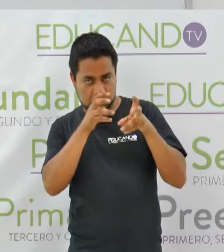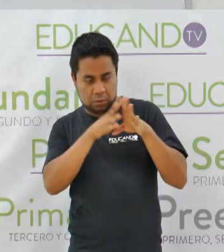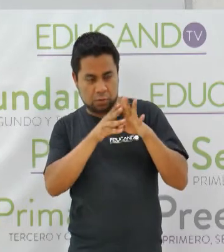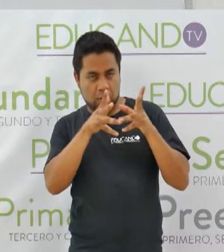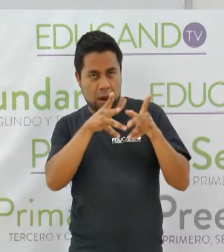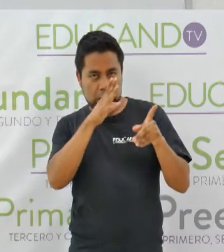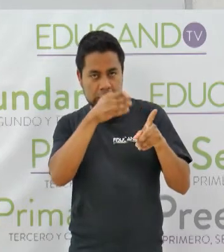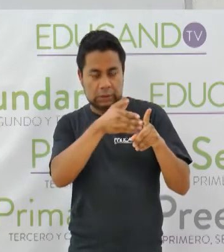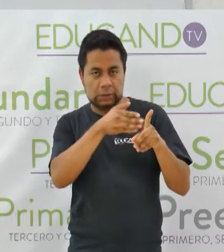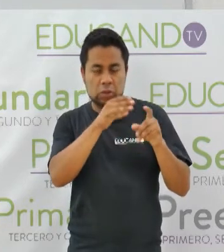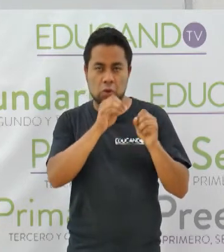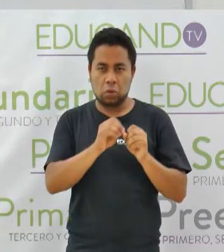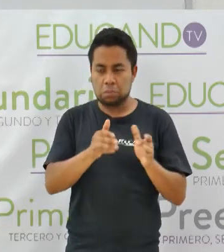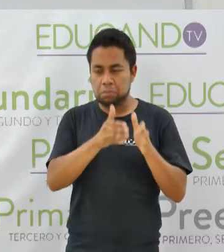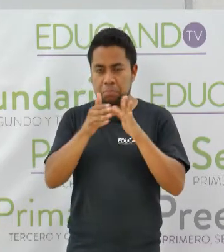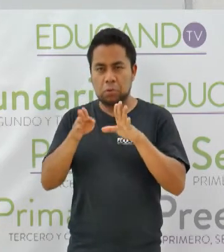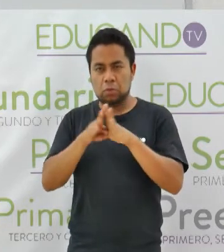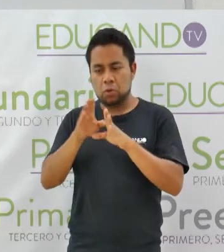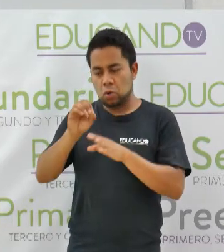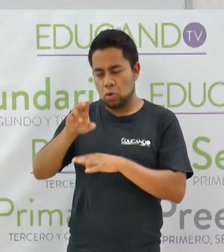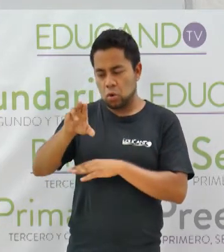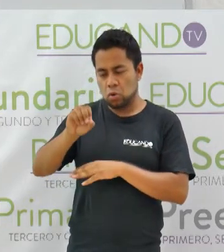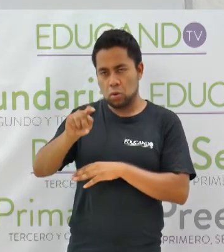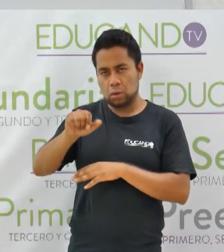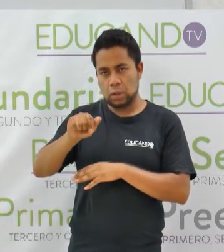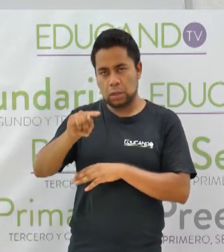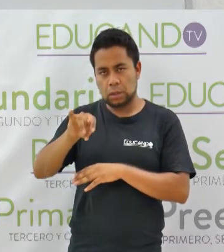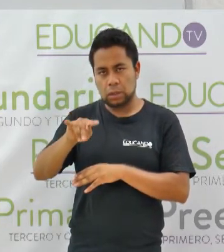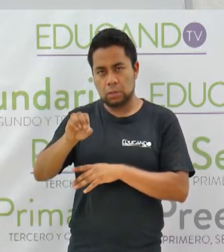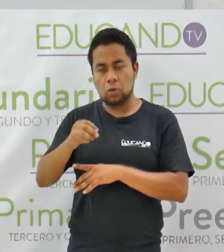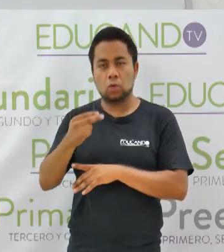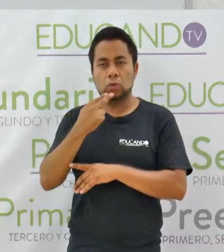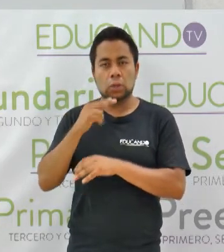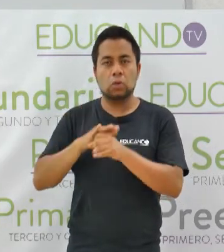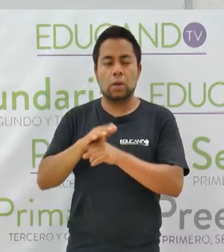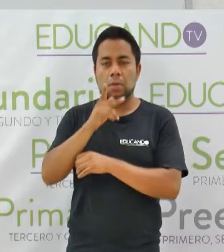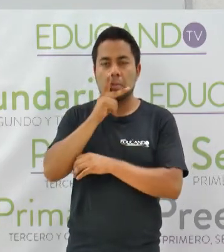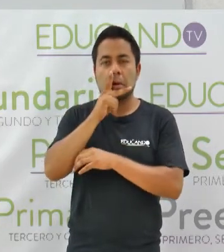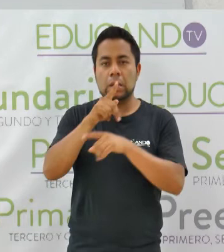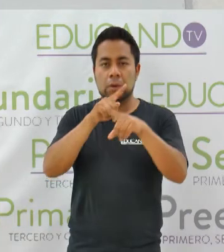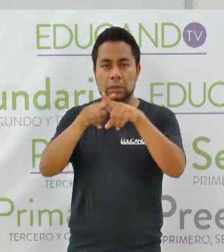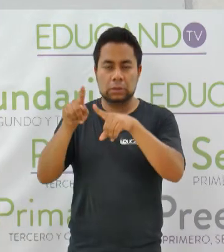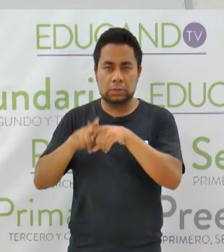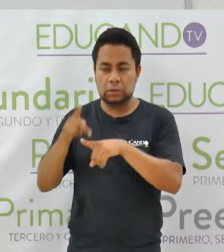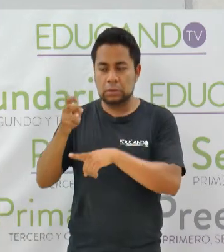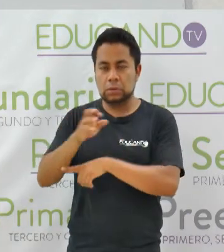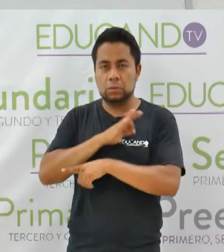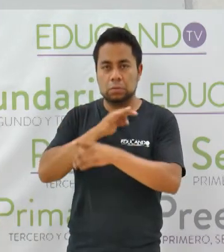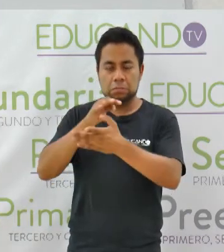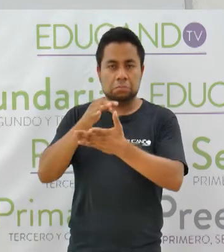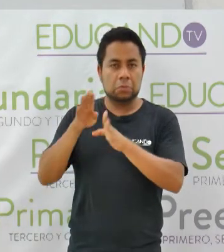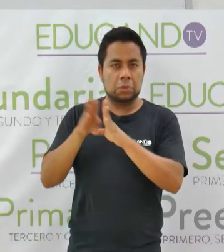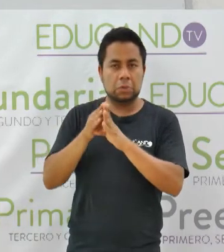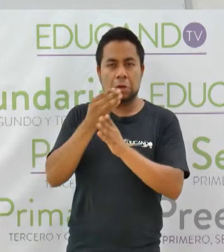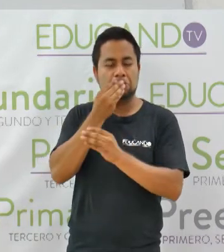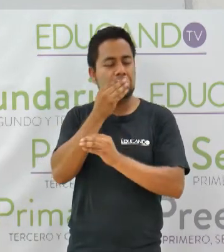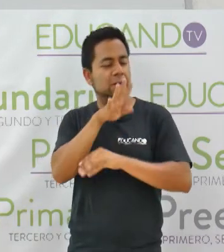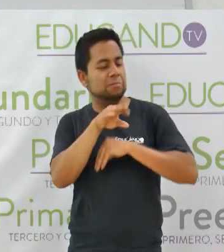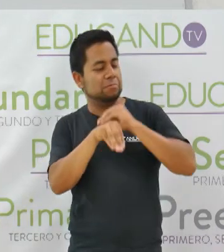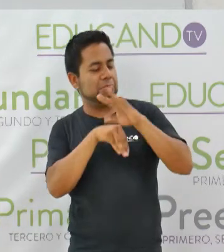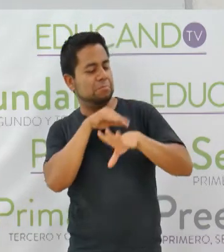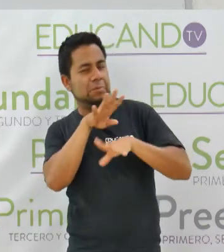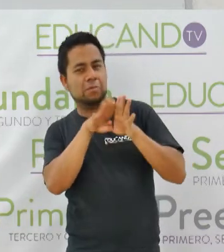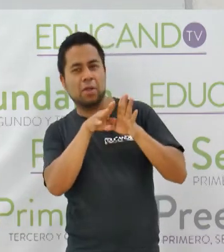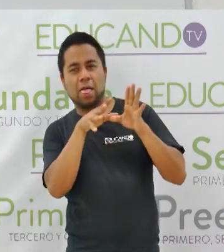de forma directa o el connotativo donde utilizamos algunas palabras que te van a permitir embellecer